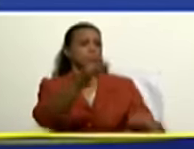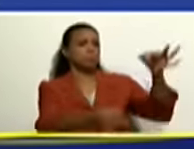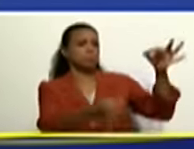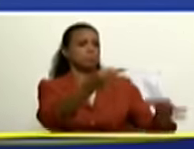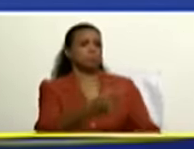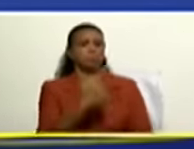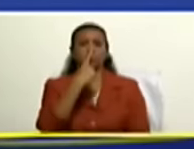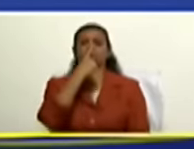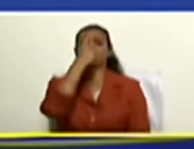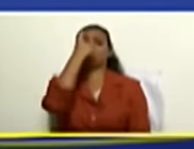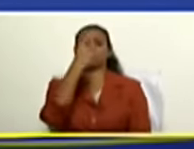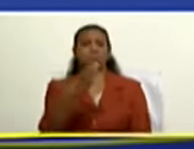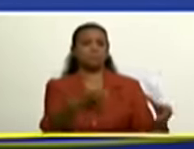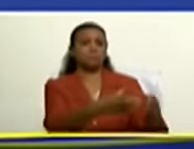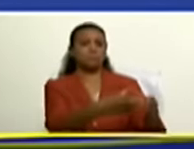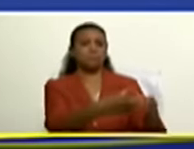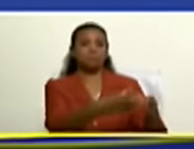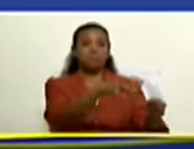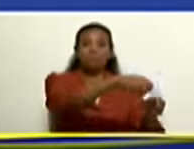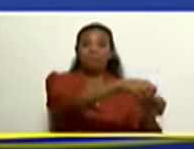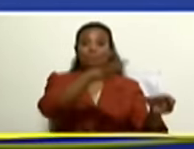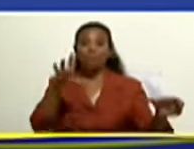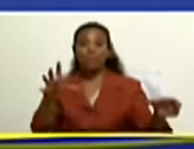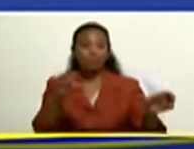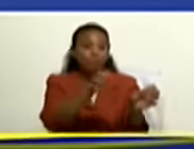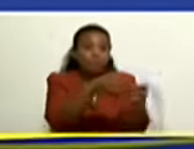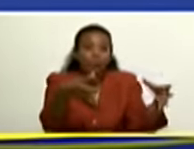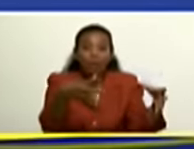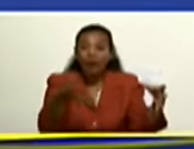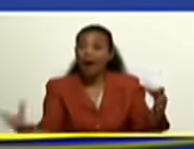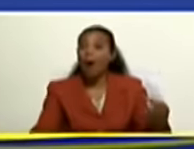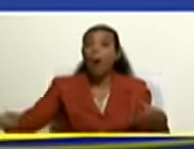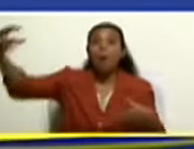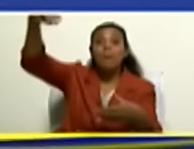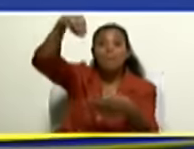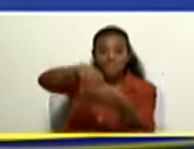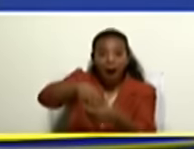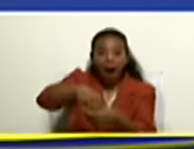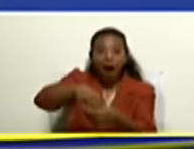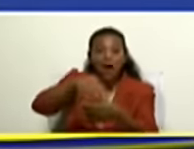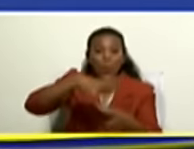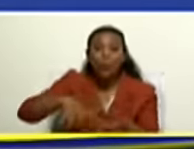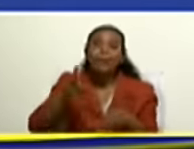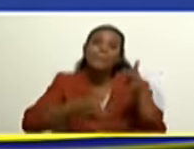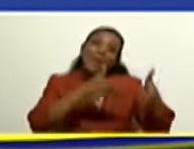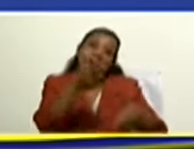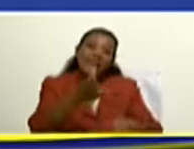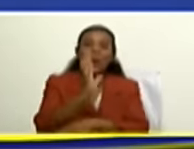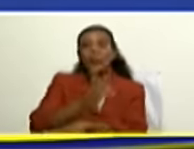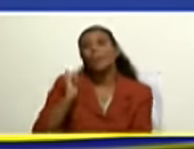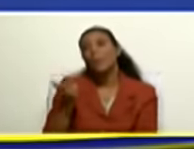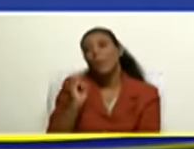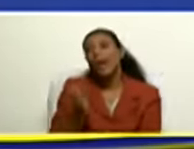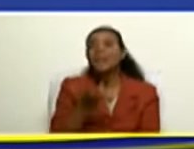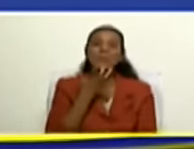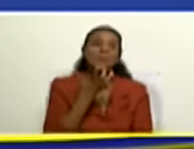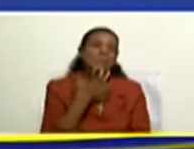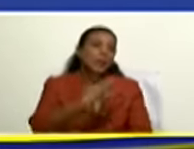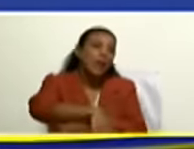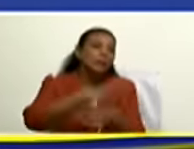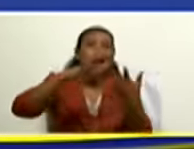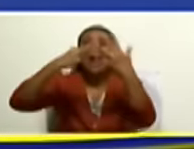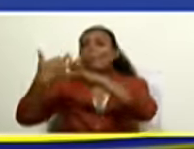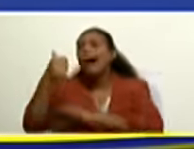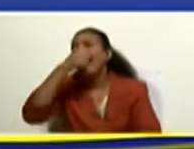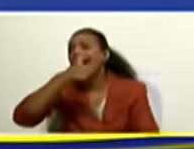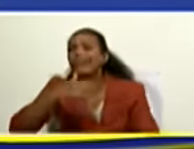de los internacionalistas, y el tema de la Guayana Esequiba está en el metro, está en los carritos por puesto, está en las